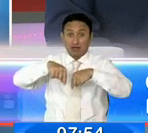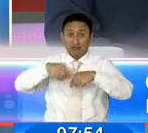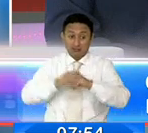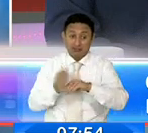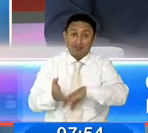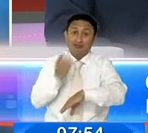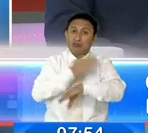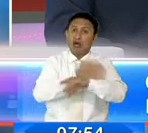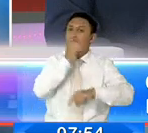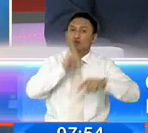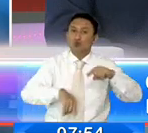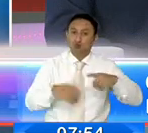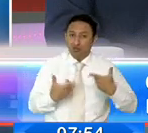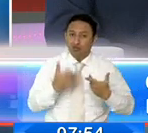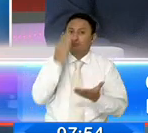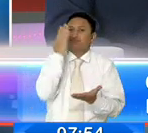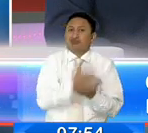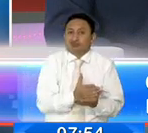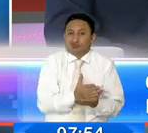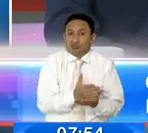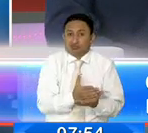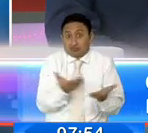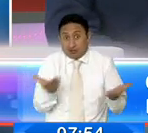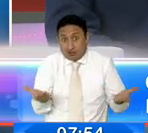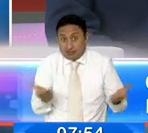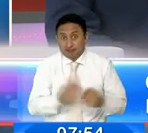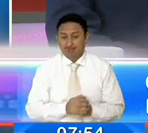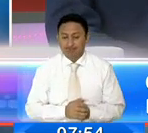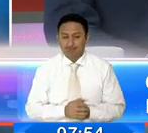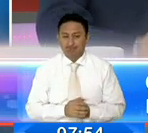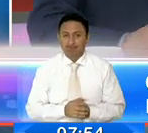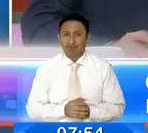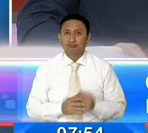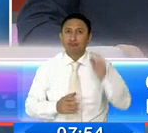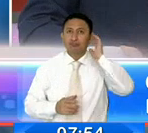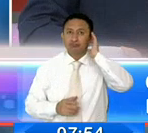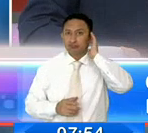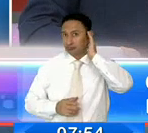que suspender el proceso. Sí, claro. Ya está ¿Cómo activado está, nuevamente.